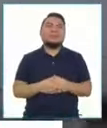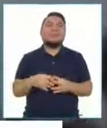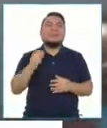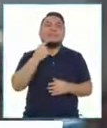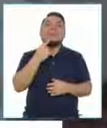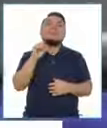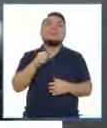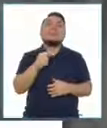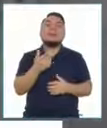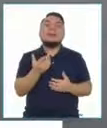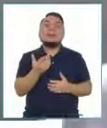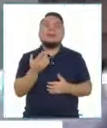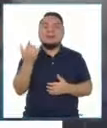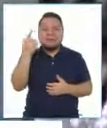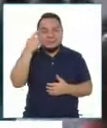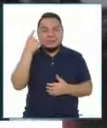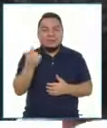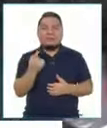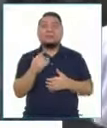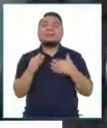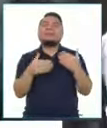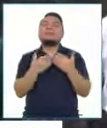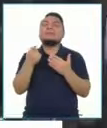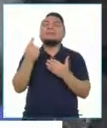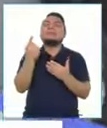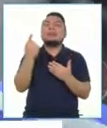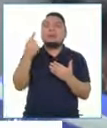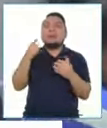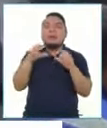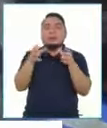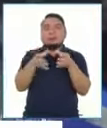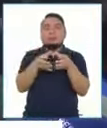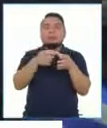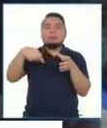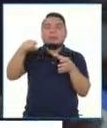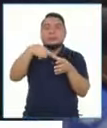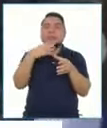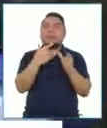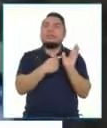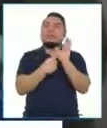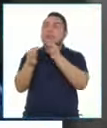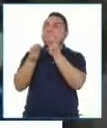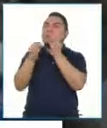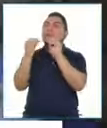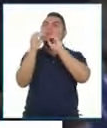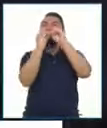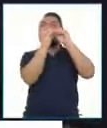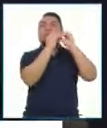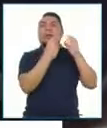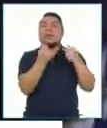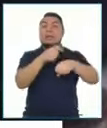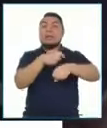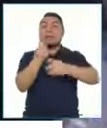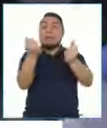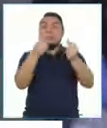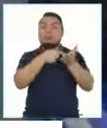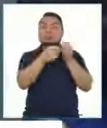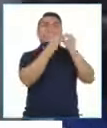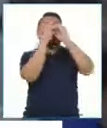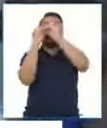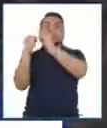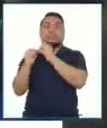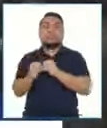recurso extraordinario para que eSalud pueda implementar lo antes posible, en tiempo récord,